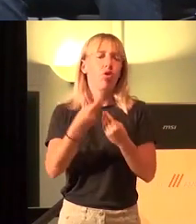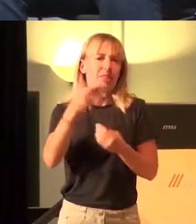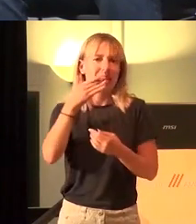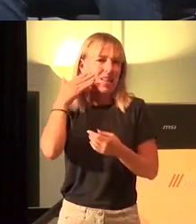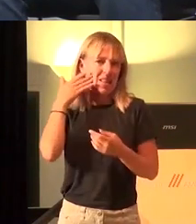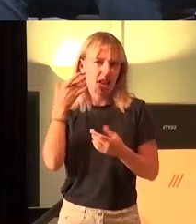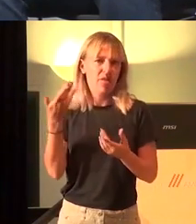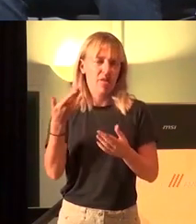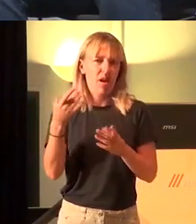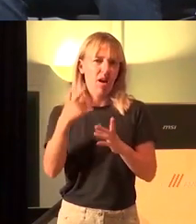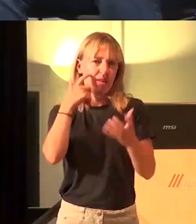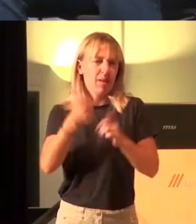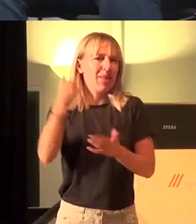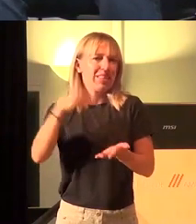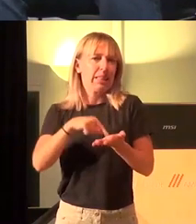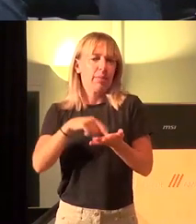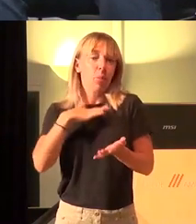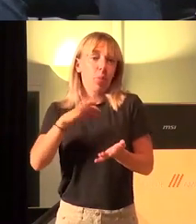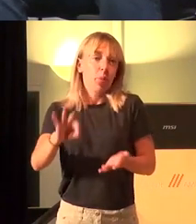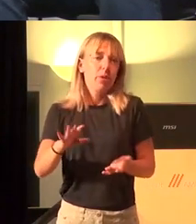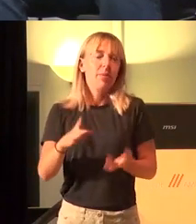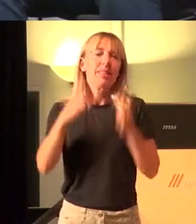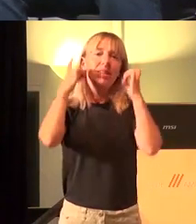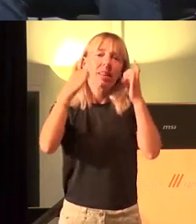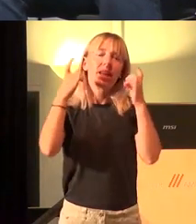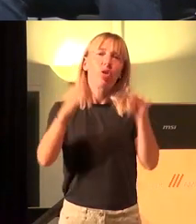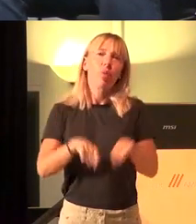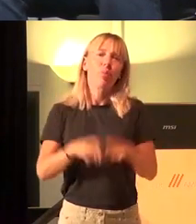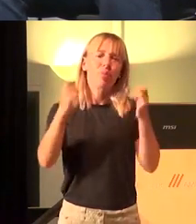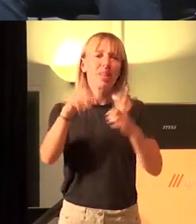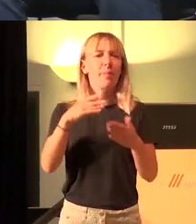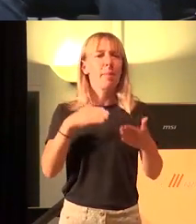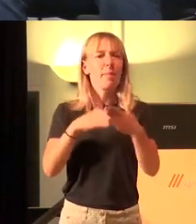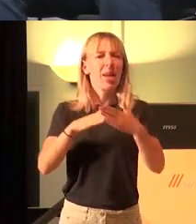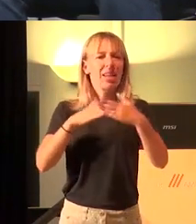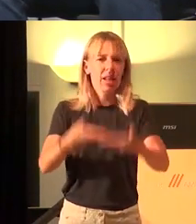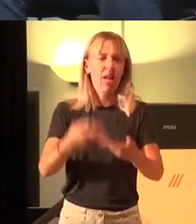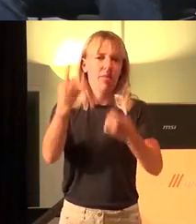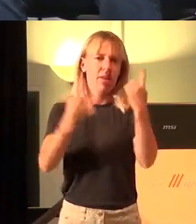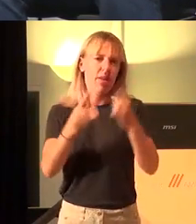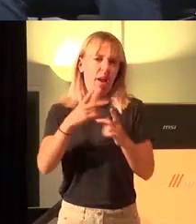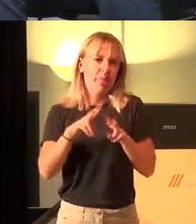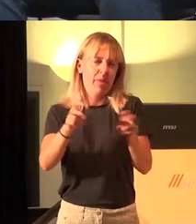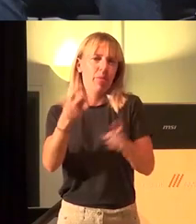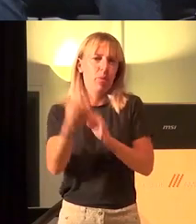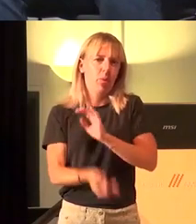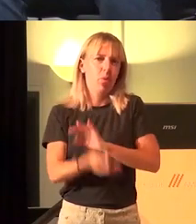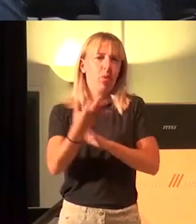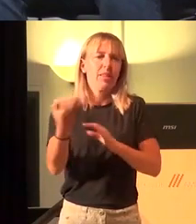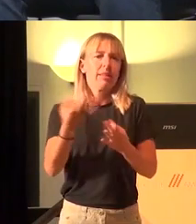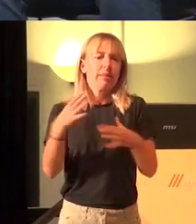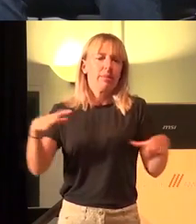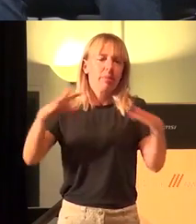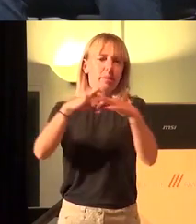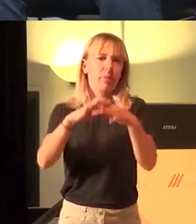artística más exigible posible, intentando romper esa barrera que a veces nos pasaba al principio de